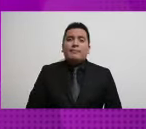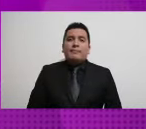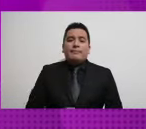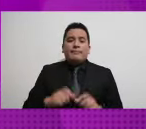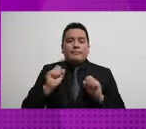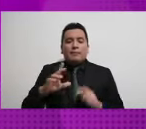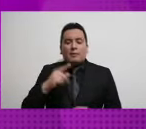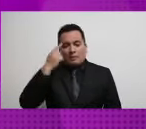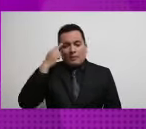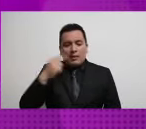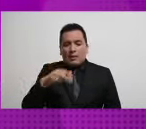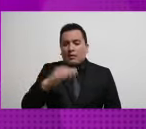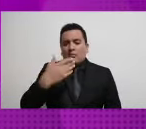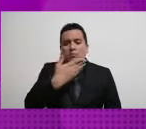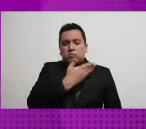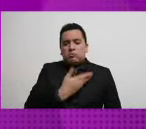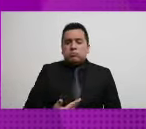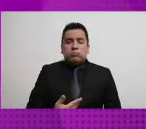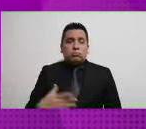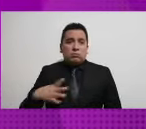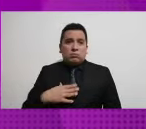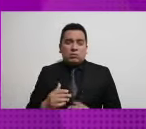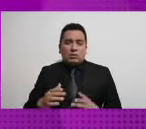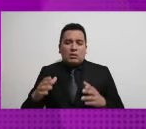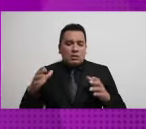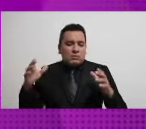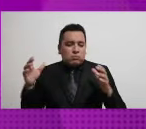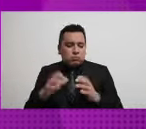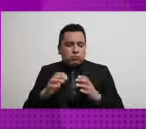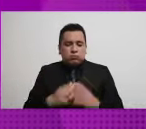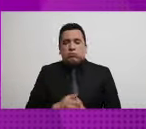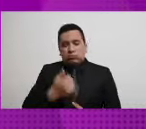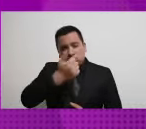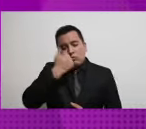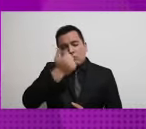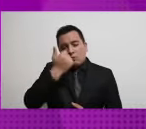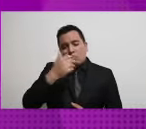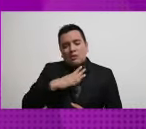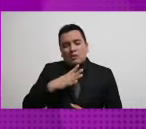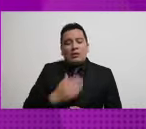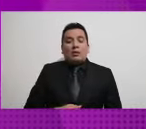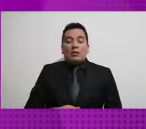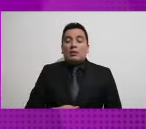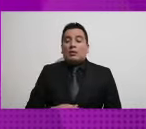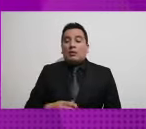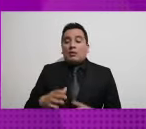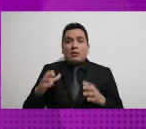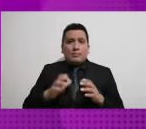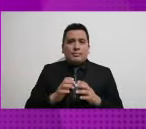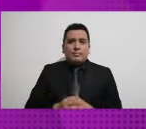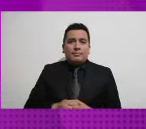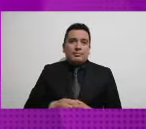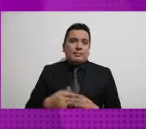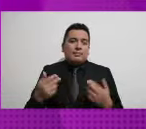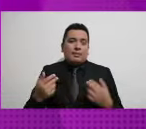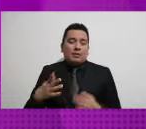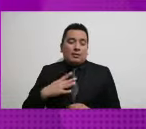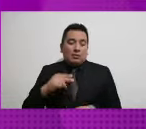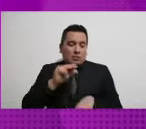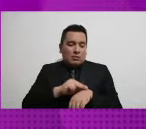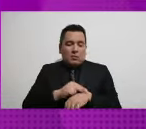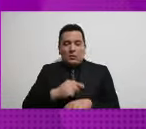como también en la elección del presidente de la Sociedad Estudiantil de Alumnos de la Facultad de Medicina en la Unidad de